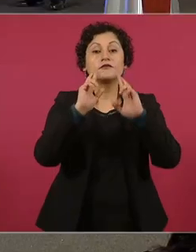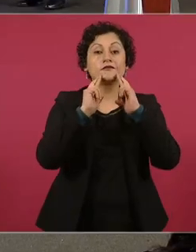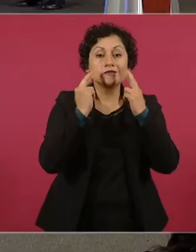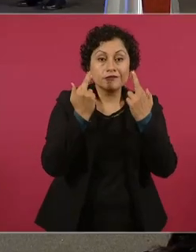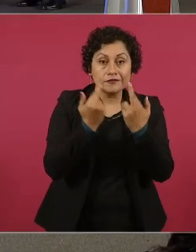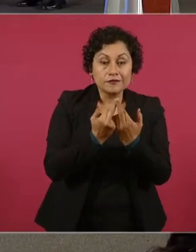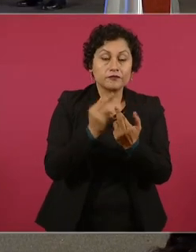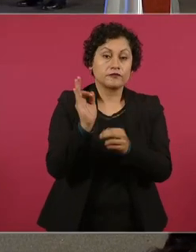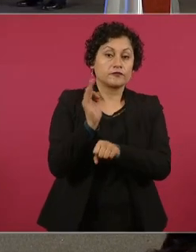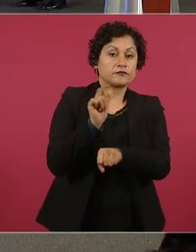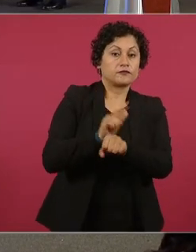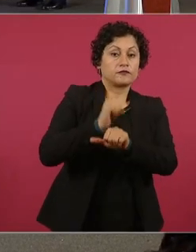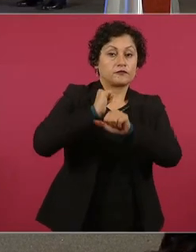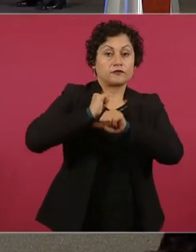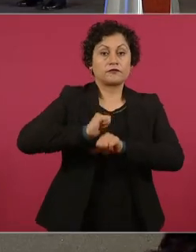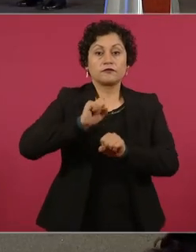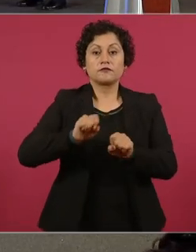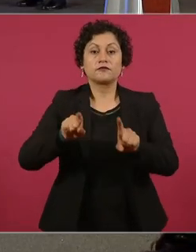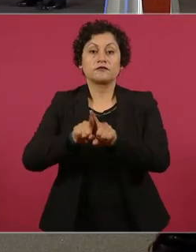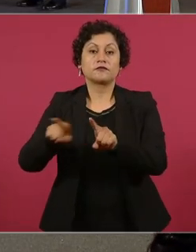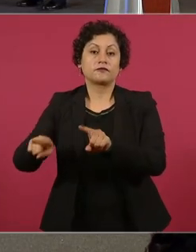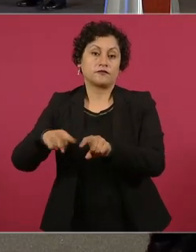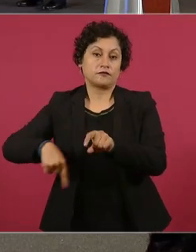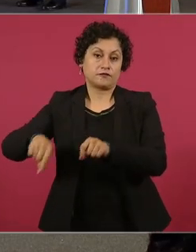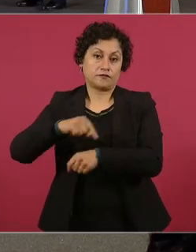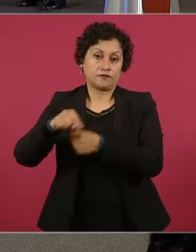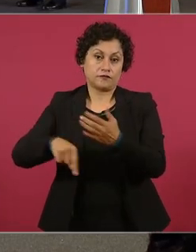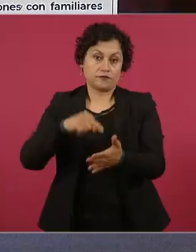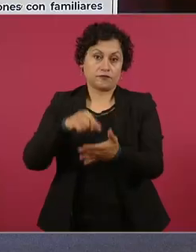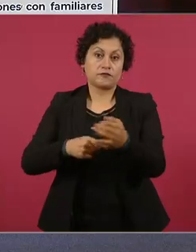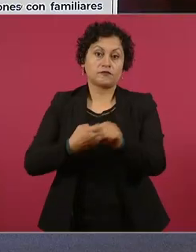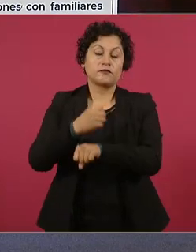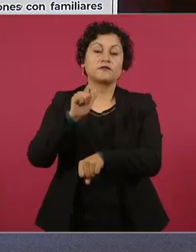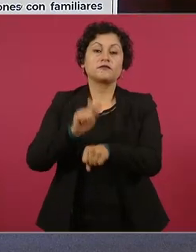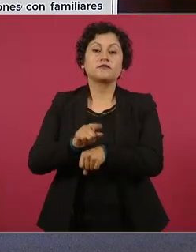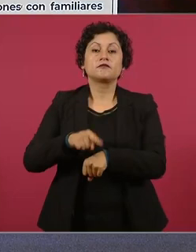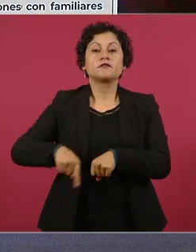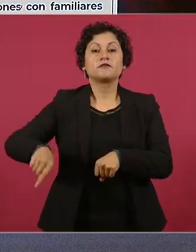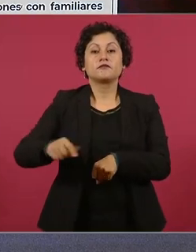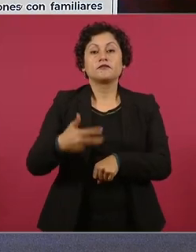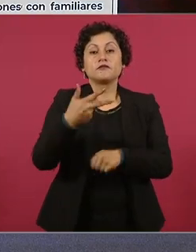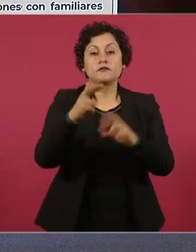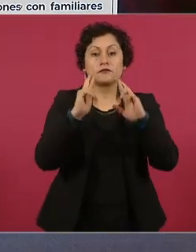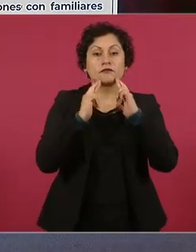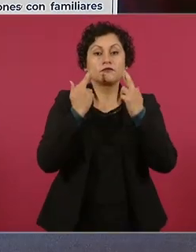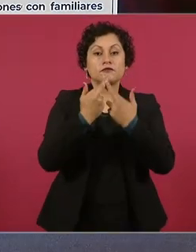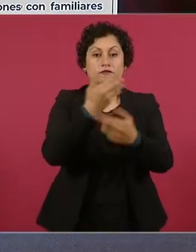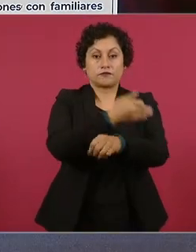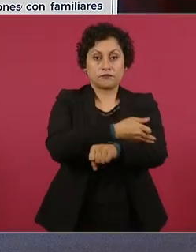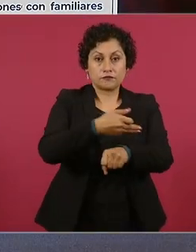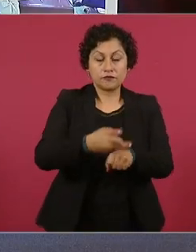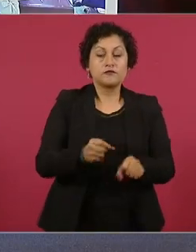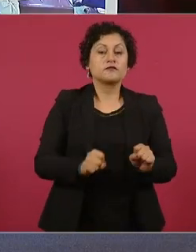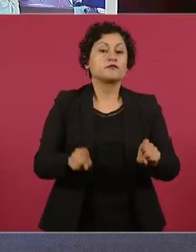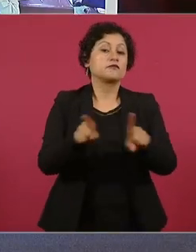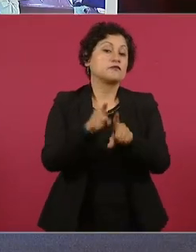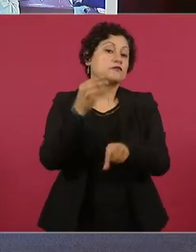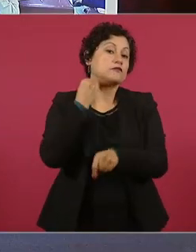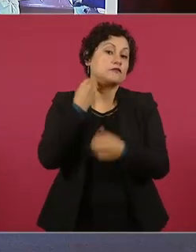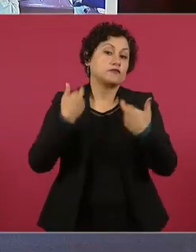y locales, así como ocho reuniones con familiares y sus representantes legales. Adelante.